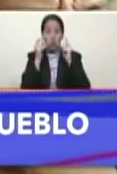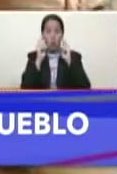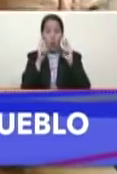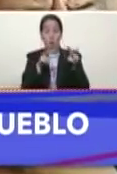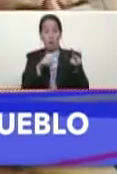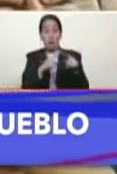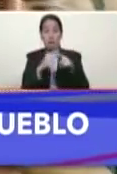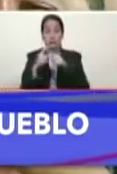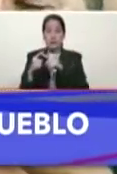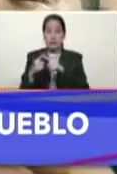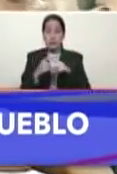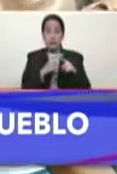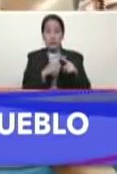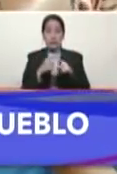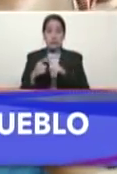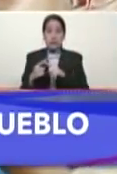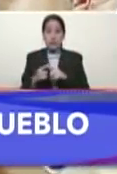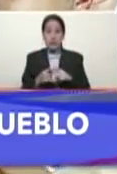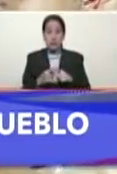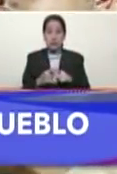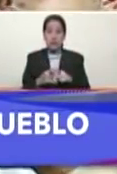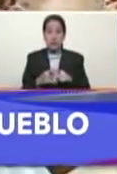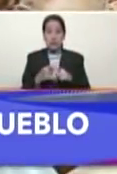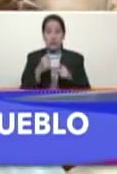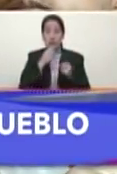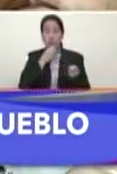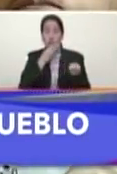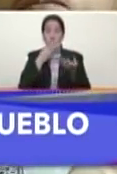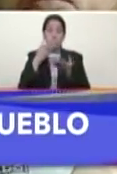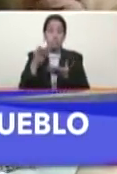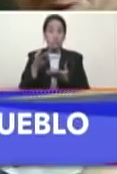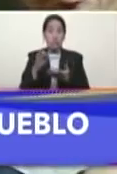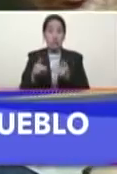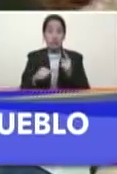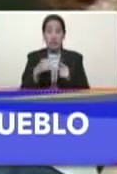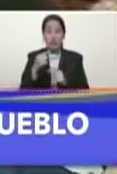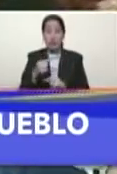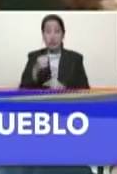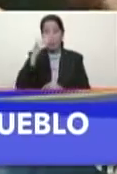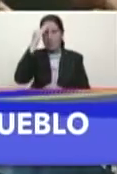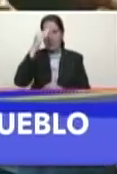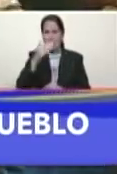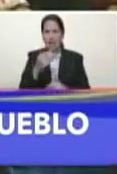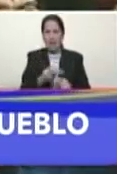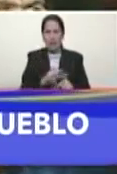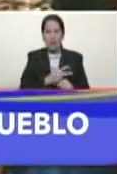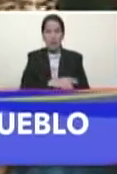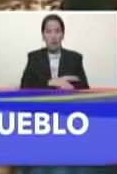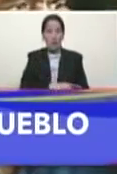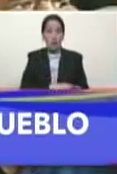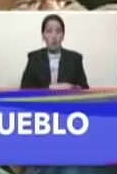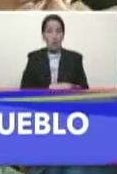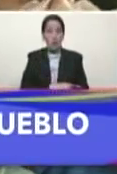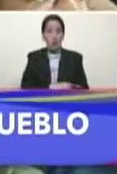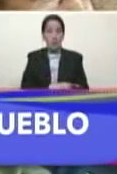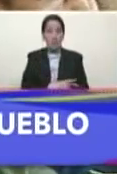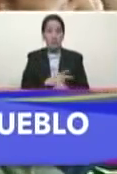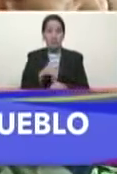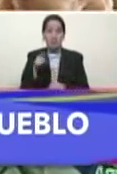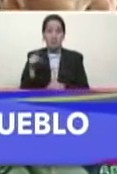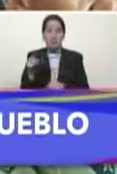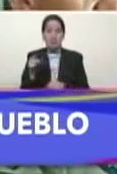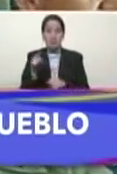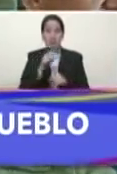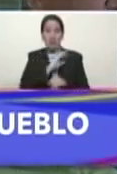porque hay una escalada de declaraciones que pudieran terminar en una escalada militar en la frontera de estas fuerzas